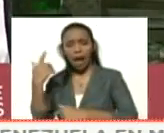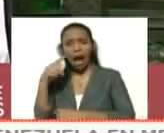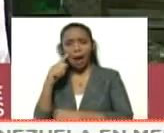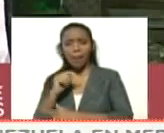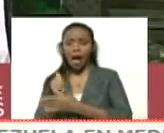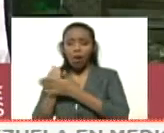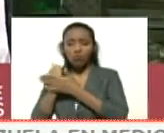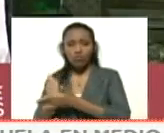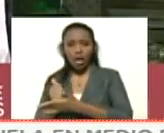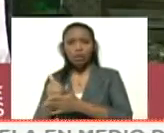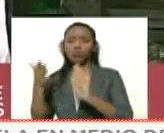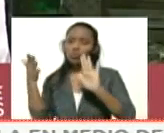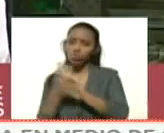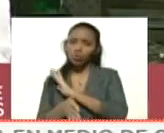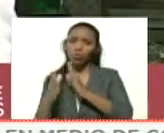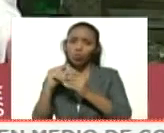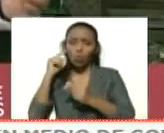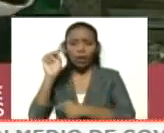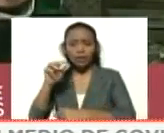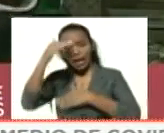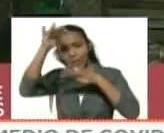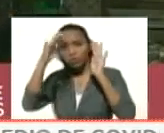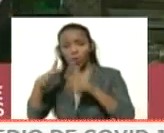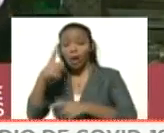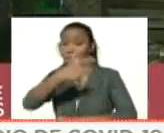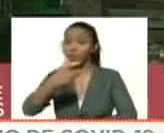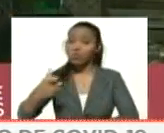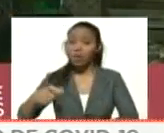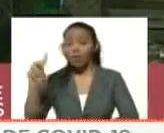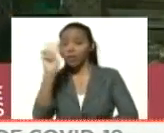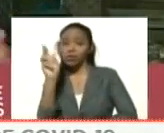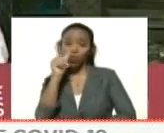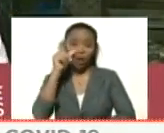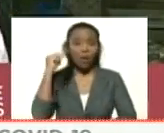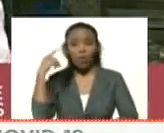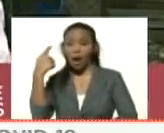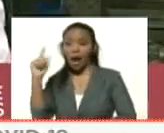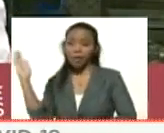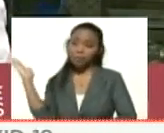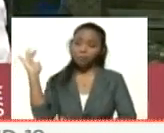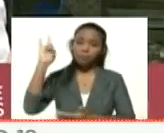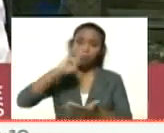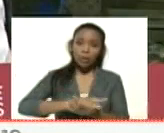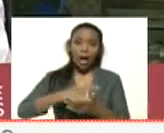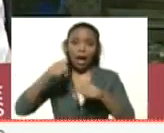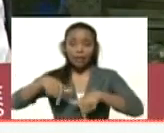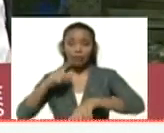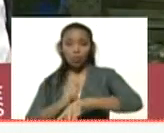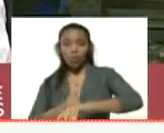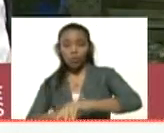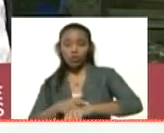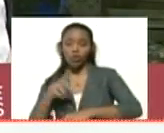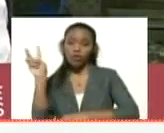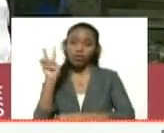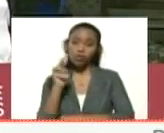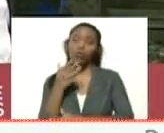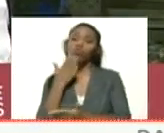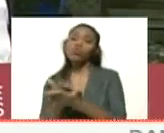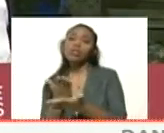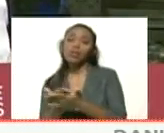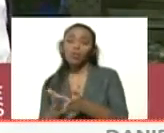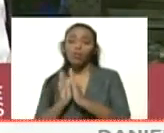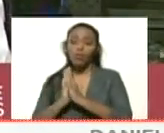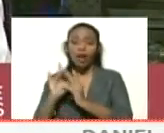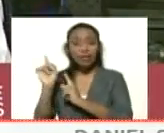ayudar y sobre todo atender los casos de los venezolanos que están regresando en estos momentos a Venezuela. Solicitamos que